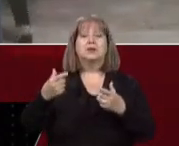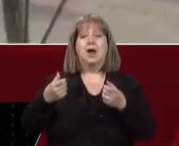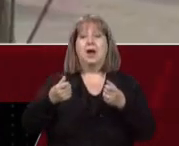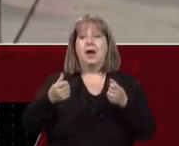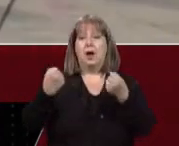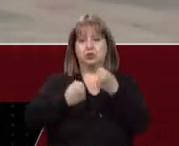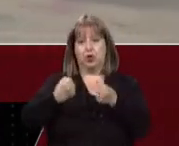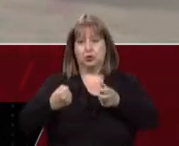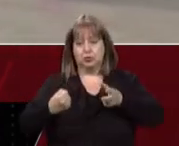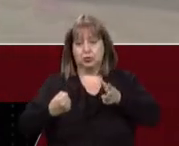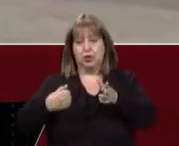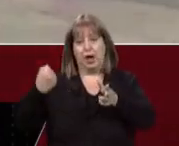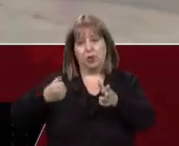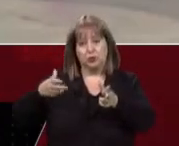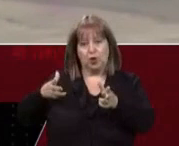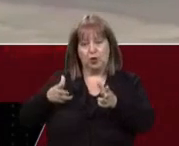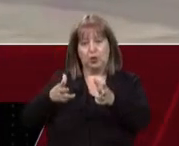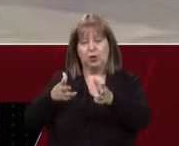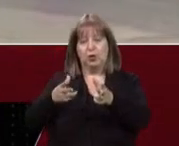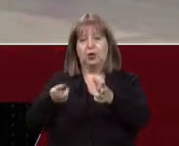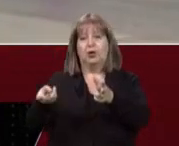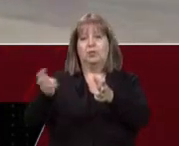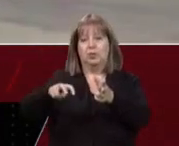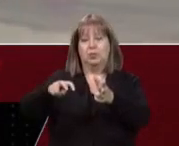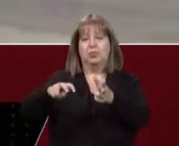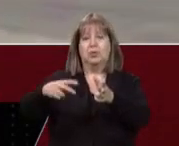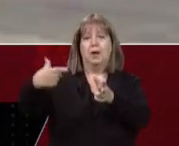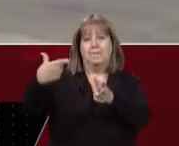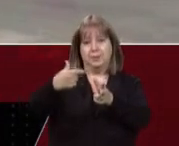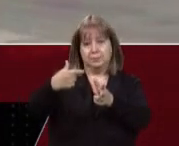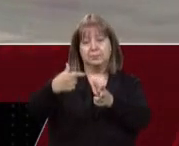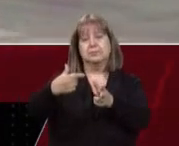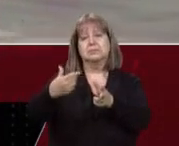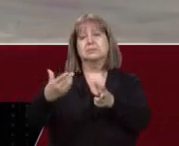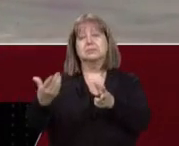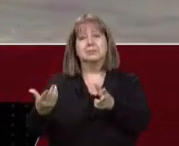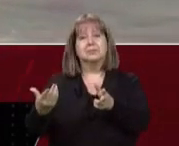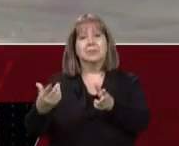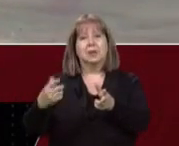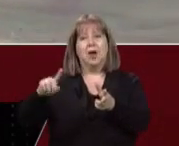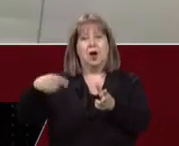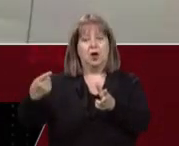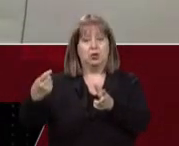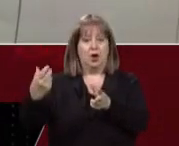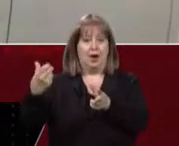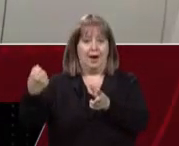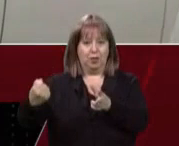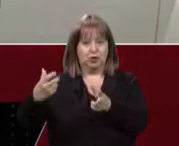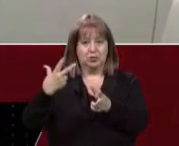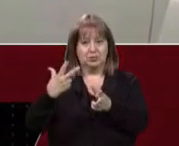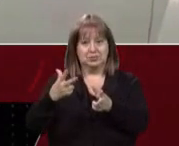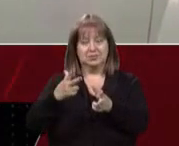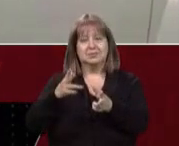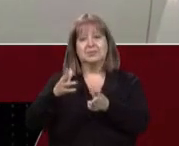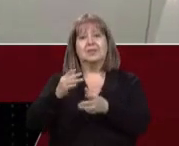se cree que eran acompañados por otros dos que se desplazaban en otro vehículo y con ellos fue que escaparon a mis espaldas ustedes